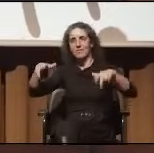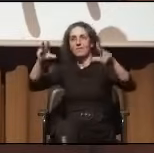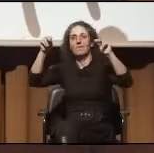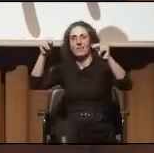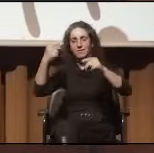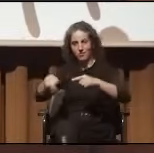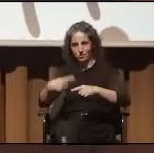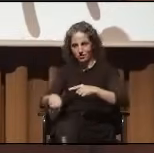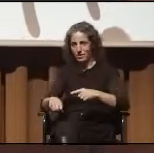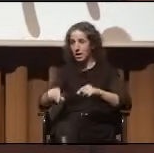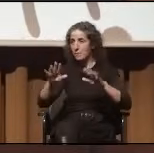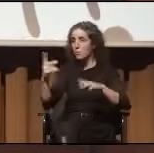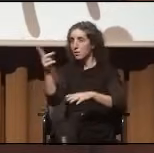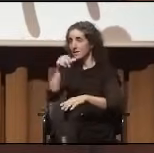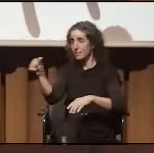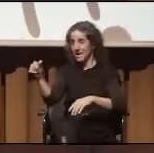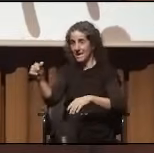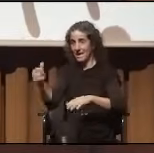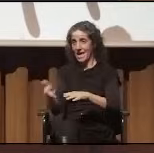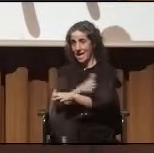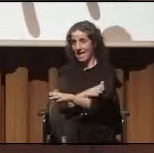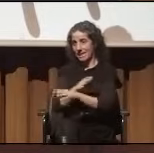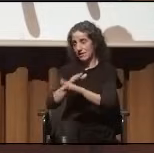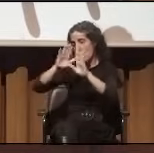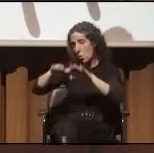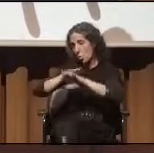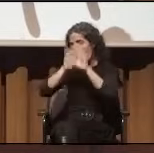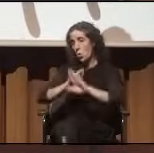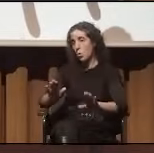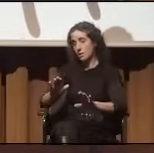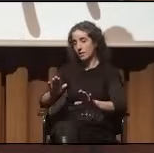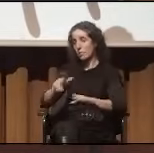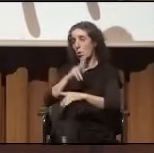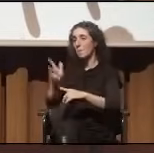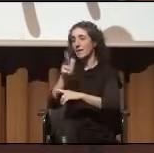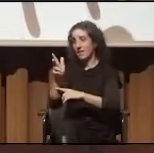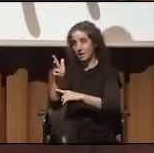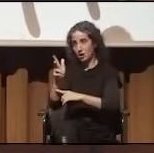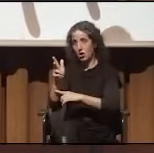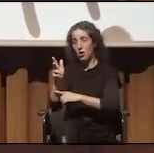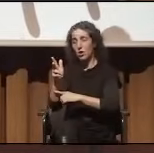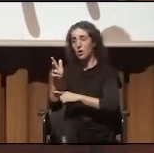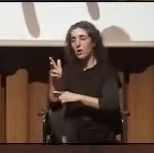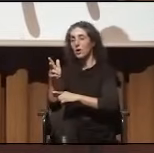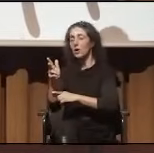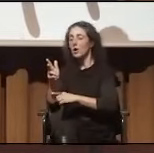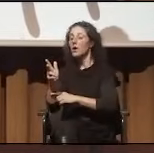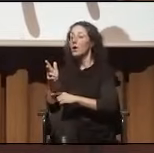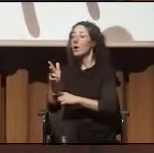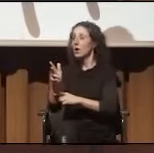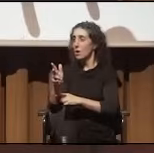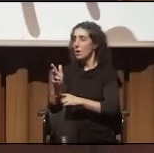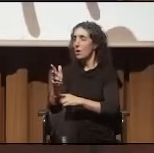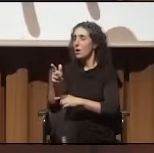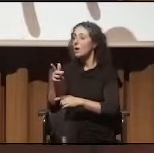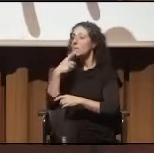antes del último, le digo, oye, los de paliativos de Uruguay me están pidiendo un vídeo para promover la ley de paliativos. ¿Quieres